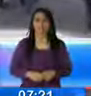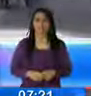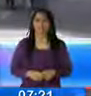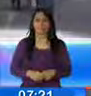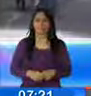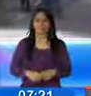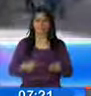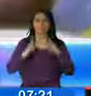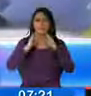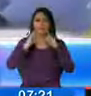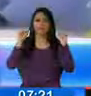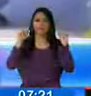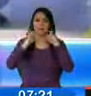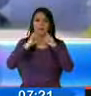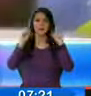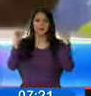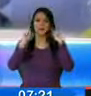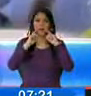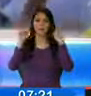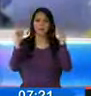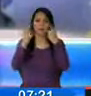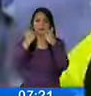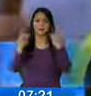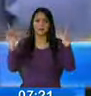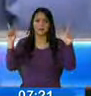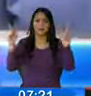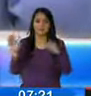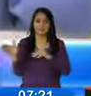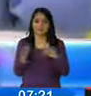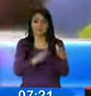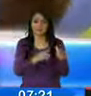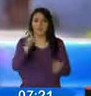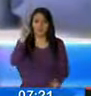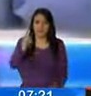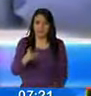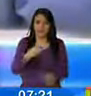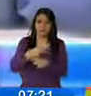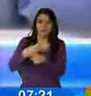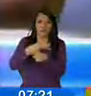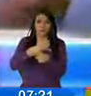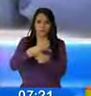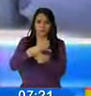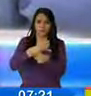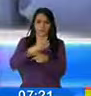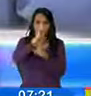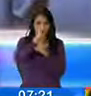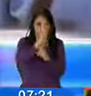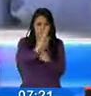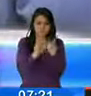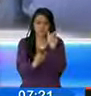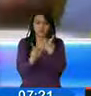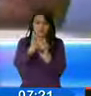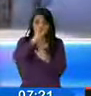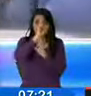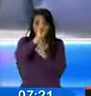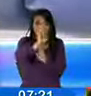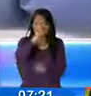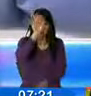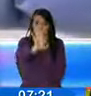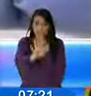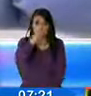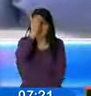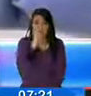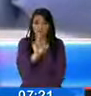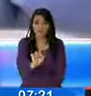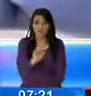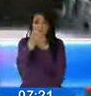¡Libertad! ¡Libertad! ¡Libertad! Necesitamos que el Consejo Nacional Electoral respete a los ciudadanos, que respete la decisión que se